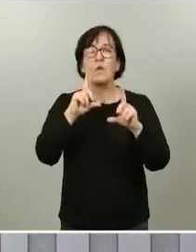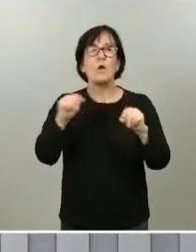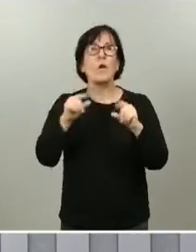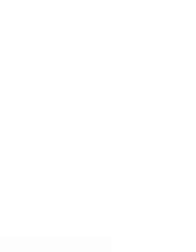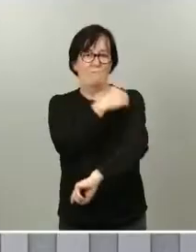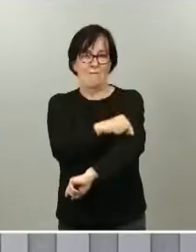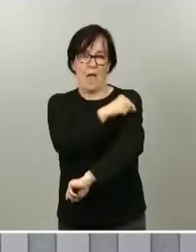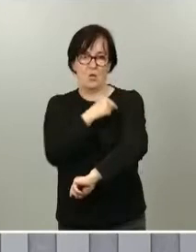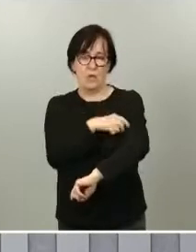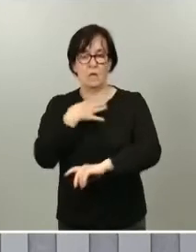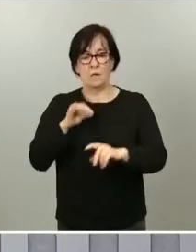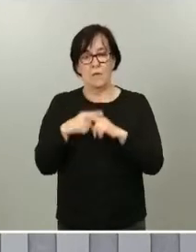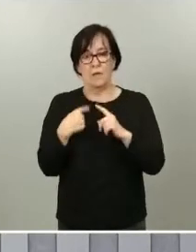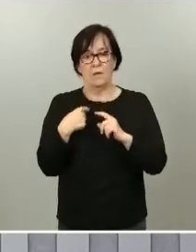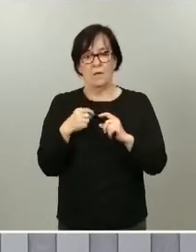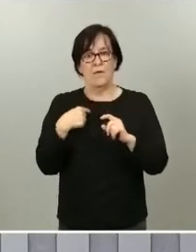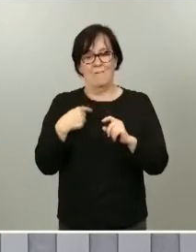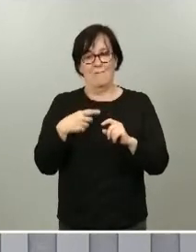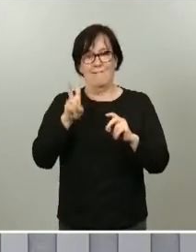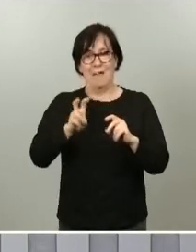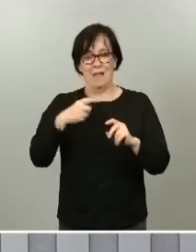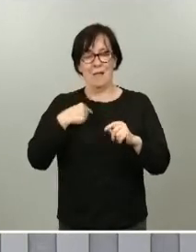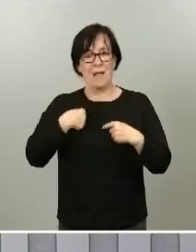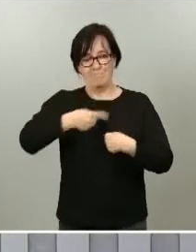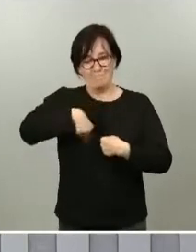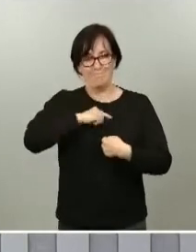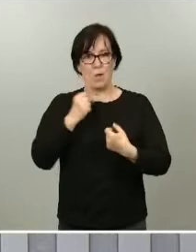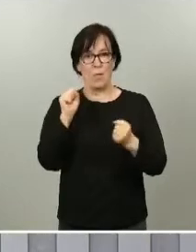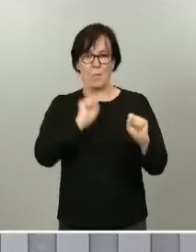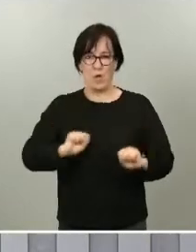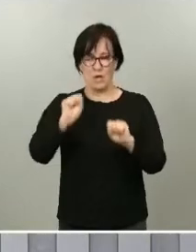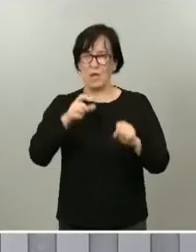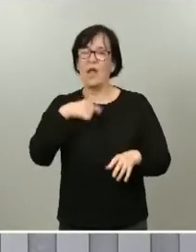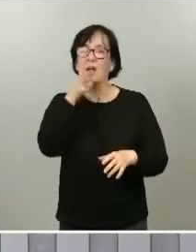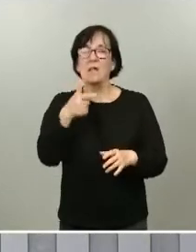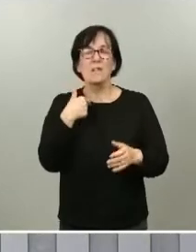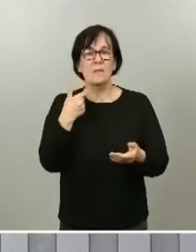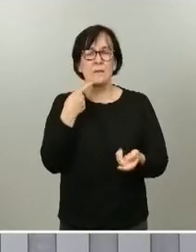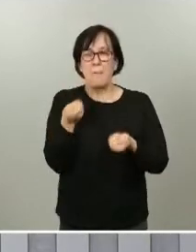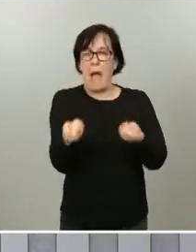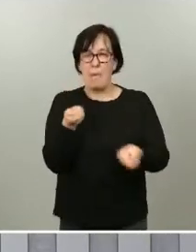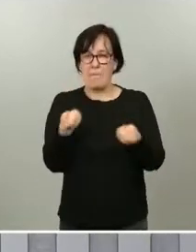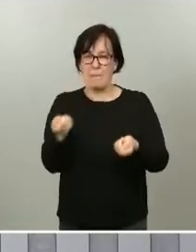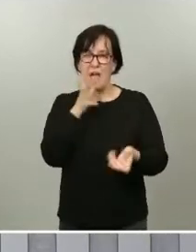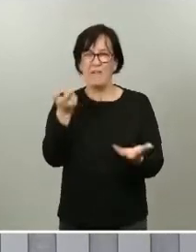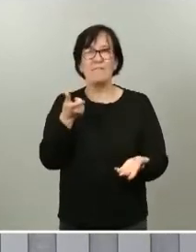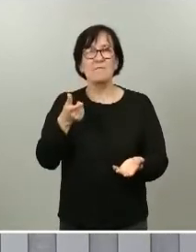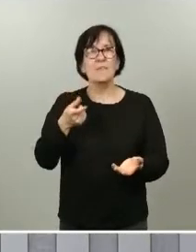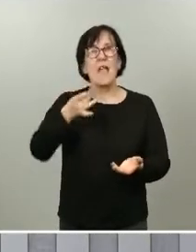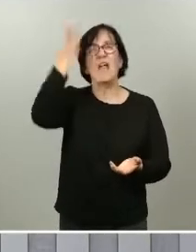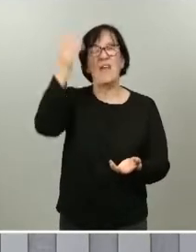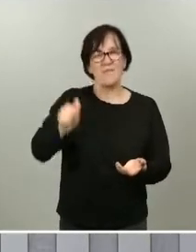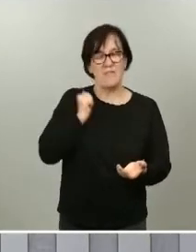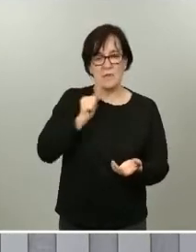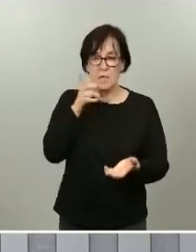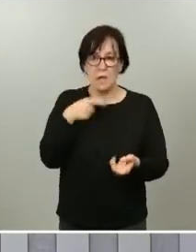ciudadanos por eso insistimos en calentar falsas ideas en este sentido no sólo no contribuye a que progresemos